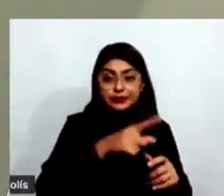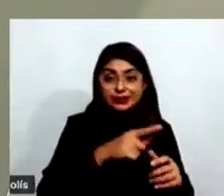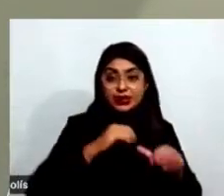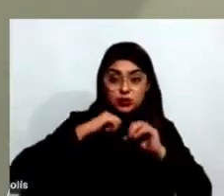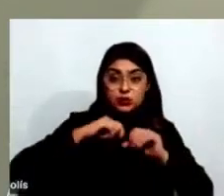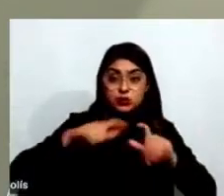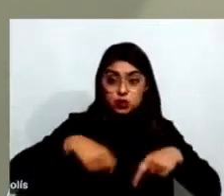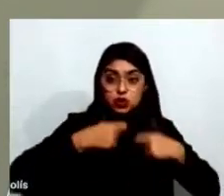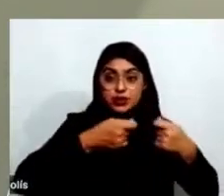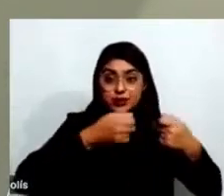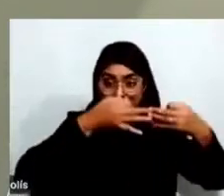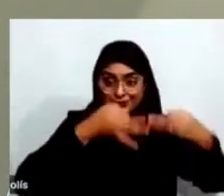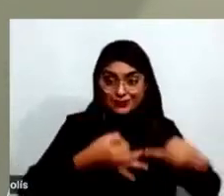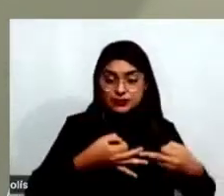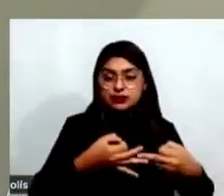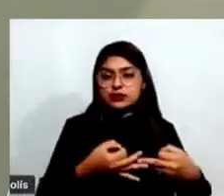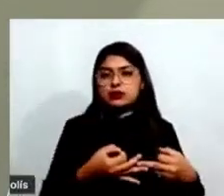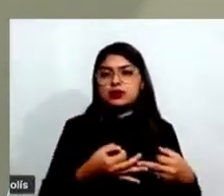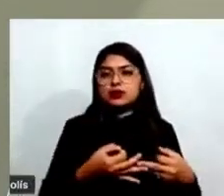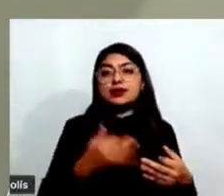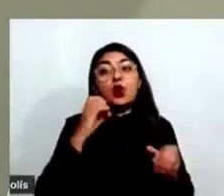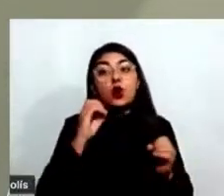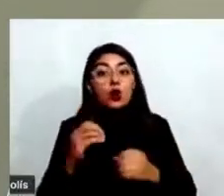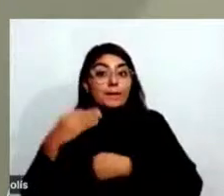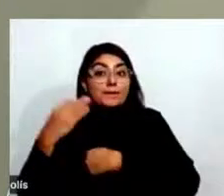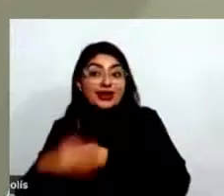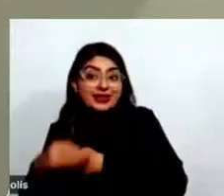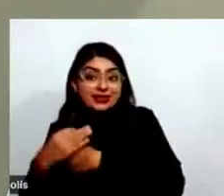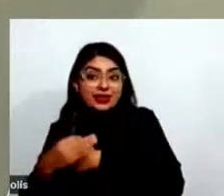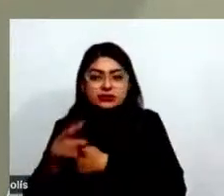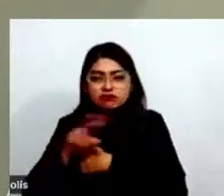en provisionalidad es que es provisorio y puede ser reemplazado en cualquier momento.